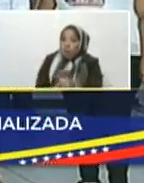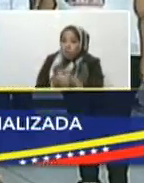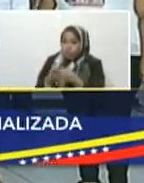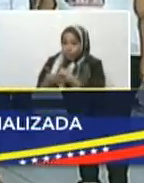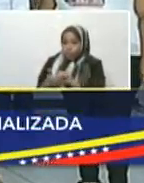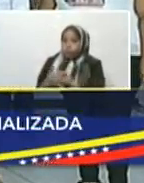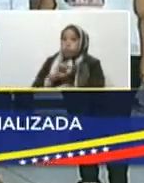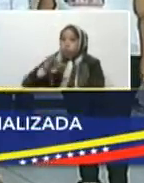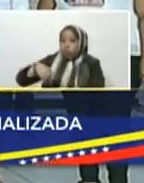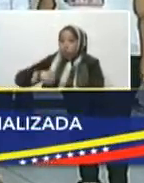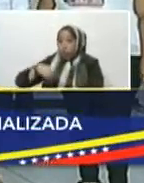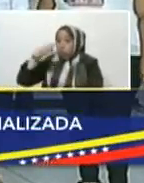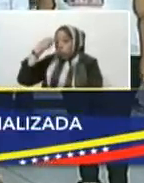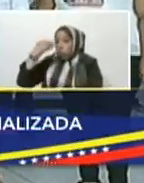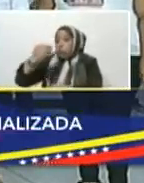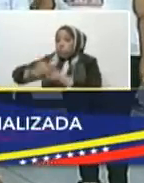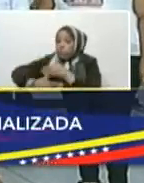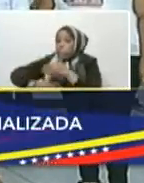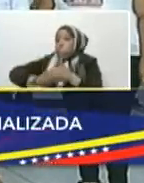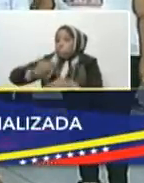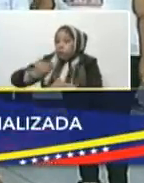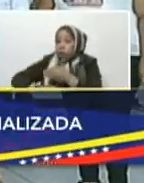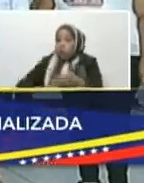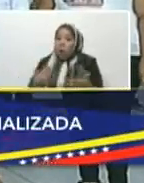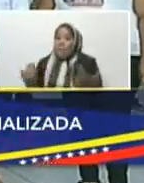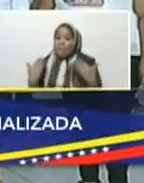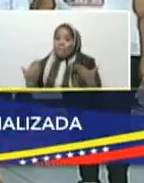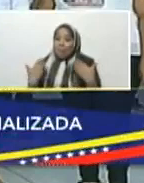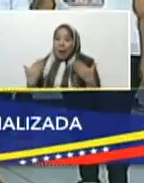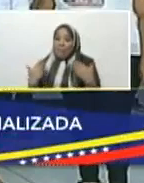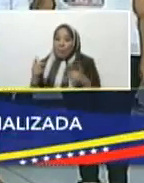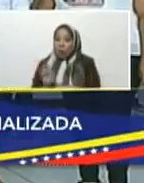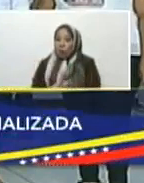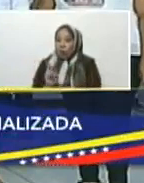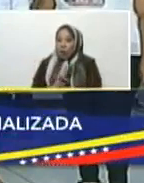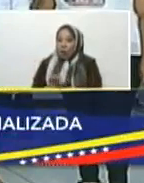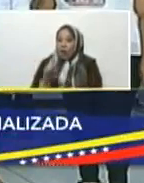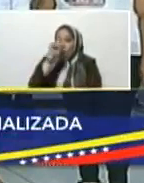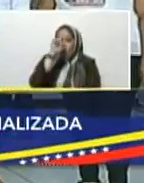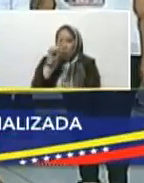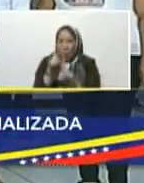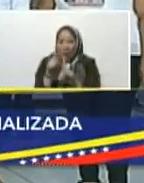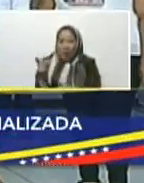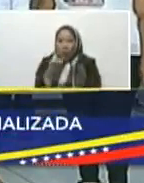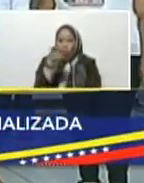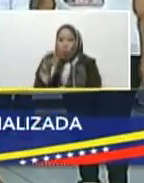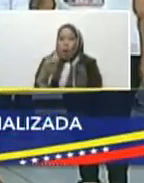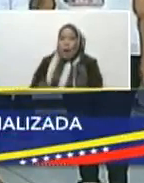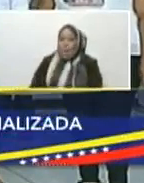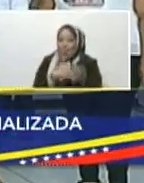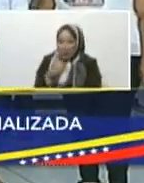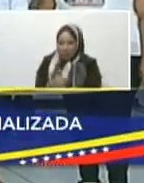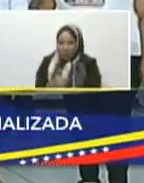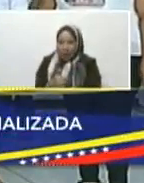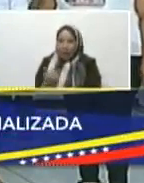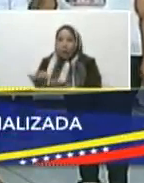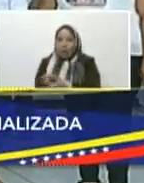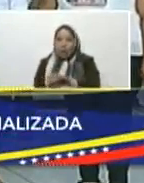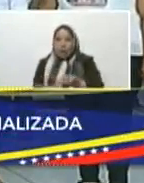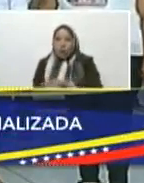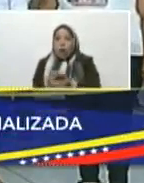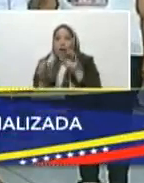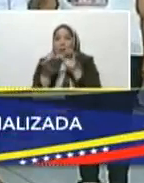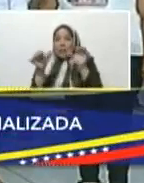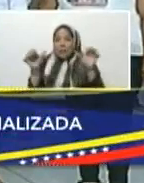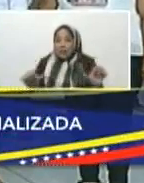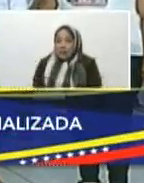estamos nosotros en la emergencia que usted dice, priorizando que la salud, que la reambulatoria, presidente, es clave para fortalecer el sistema